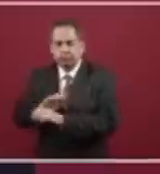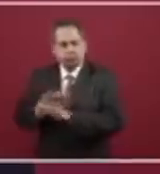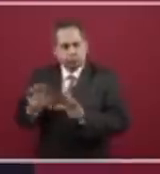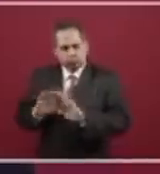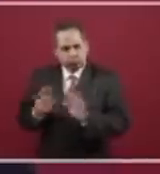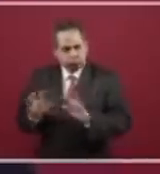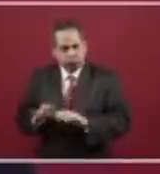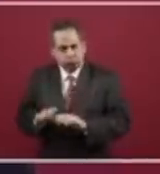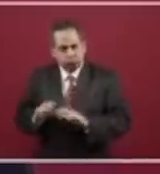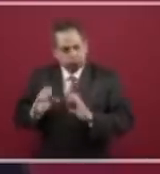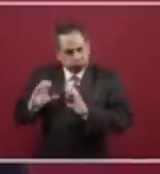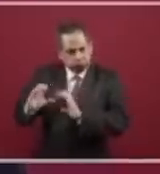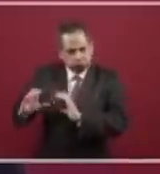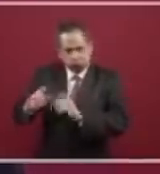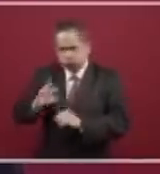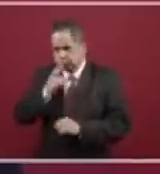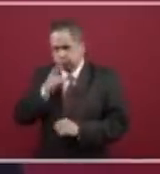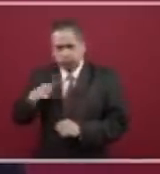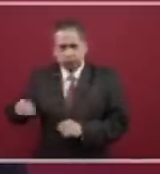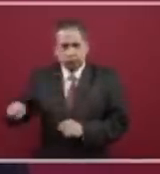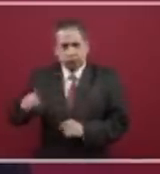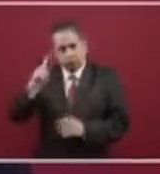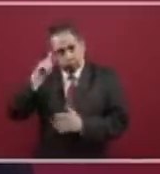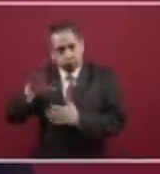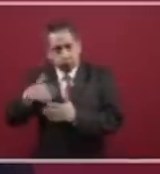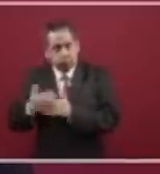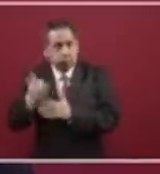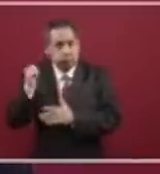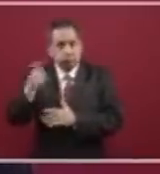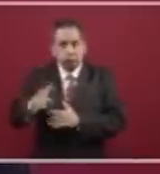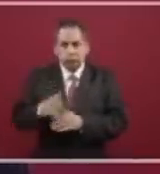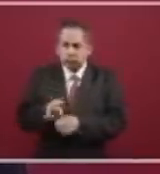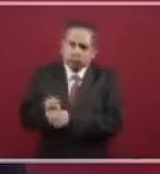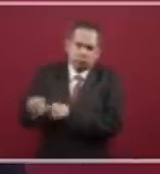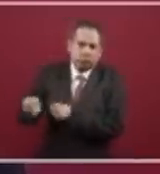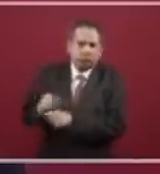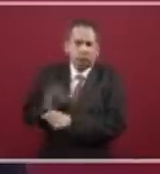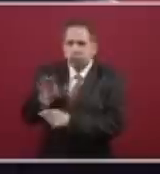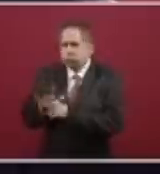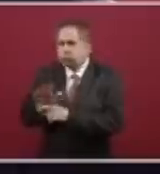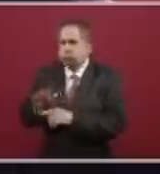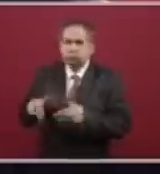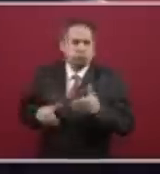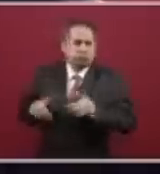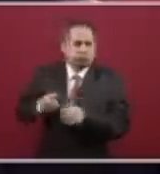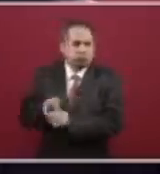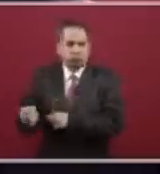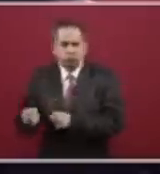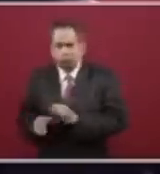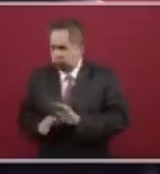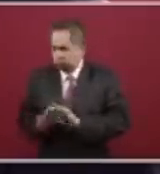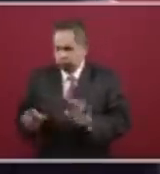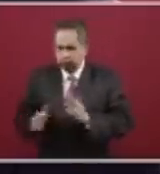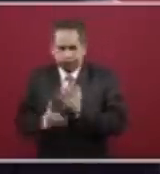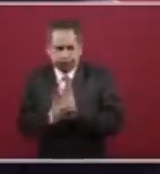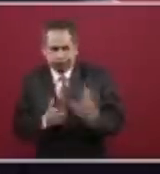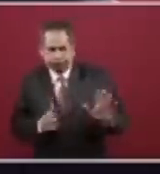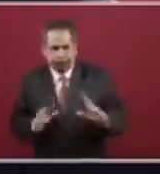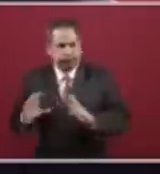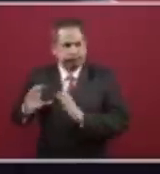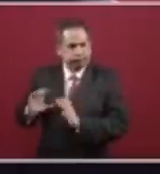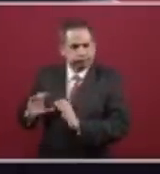de que no sean afectados agredidos por bandas que